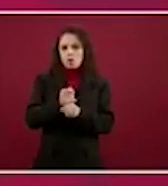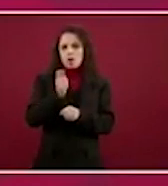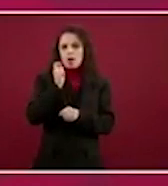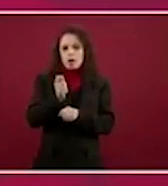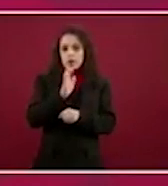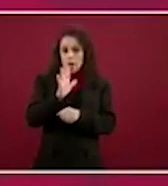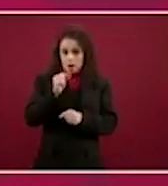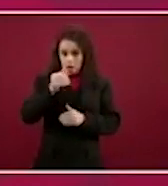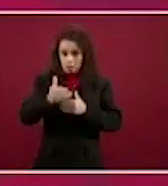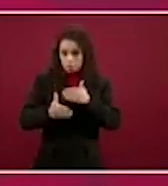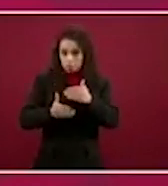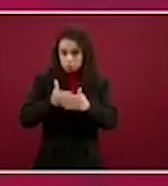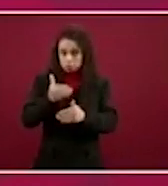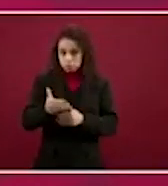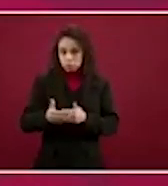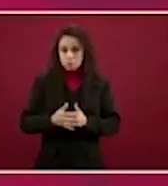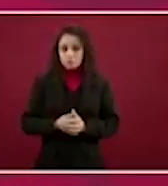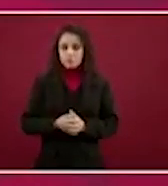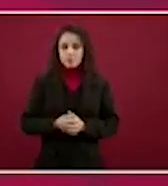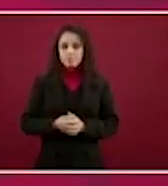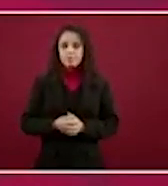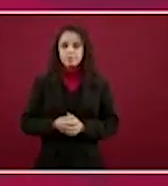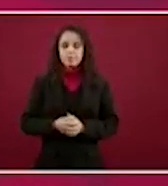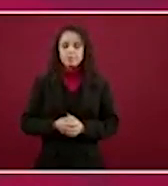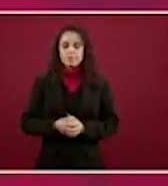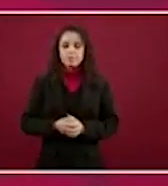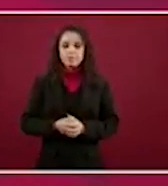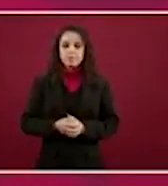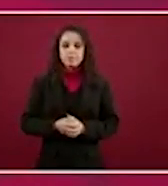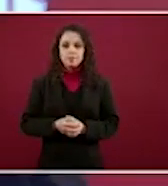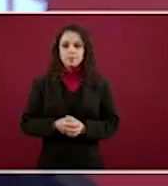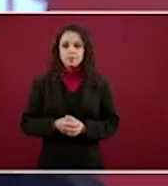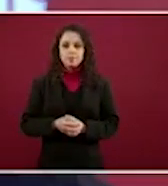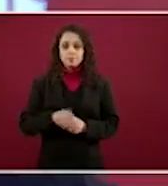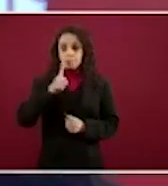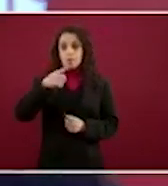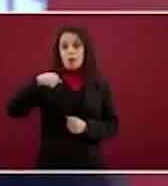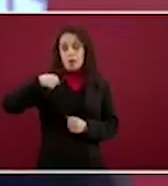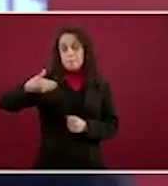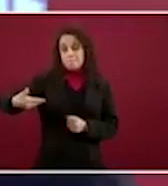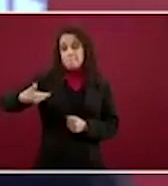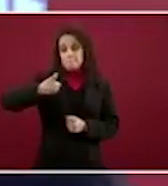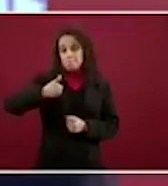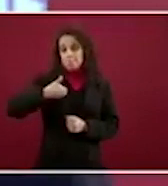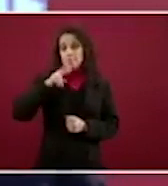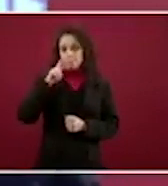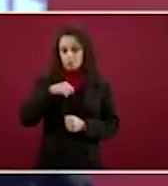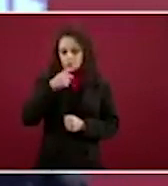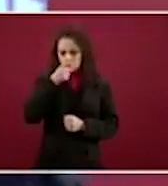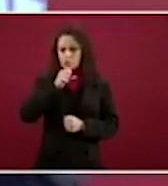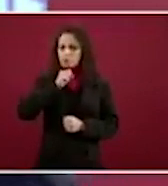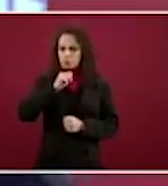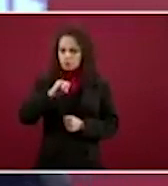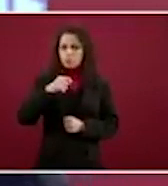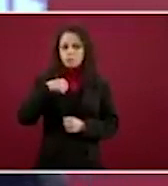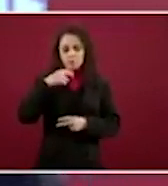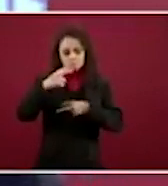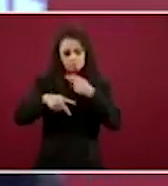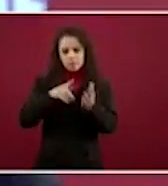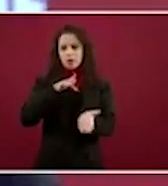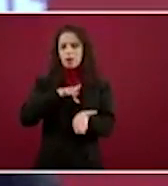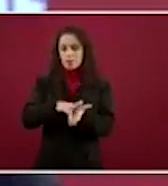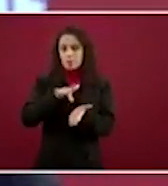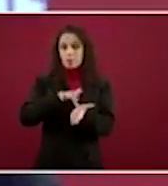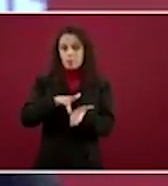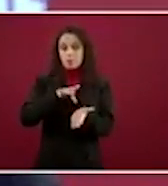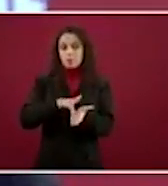diciembre es decir la próxima semana resaltó que el acuerdo comercial ayudará mucho el crecimiento de la